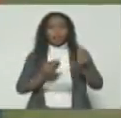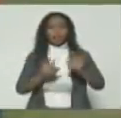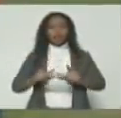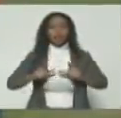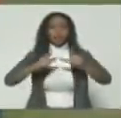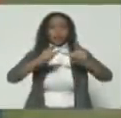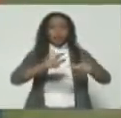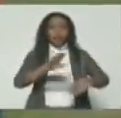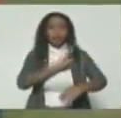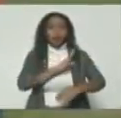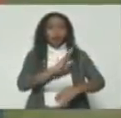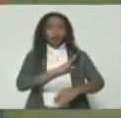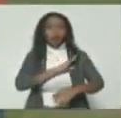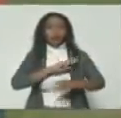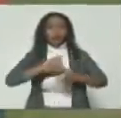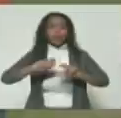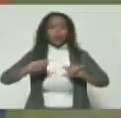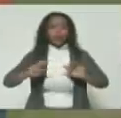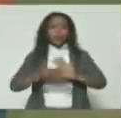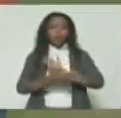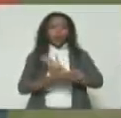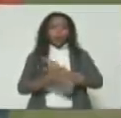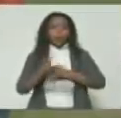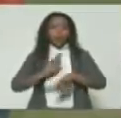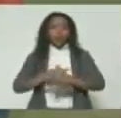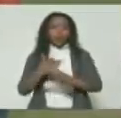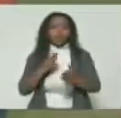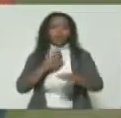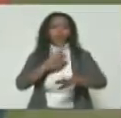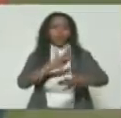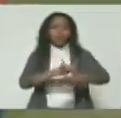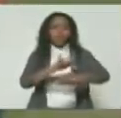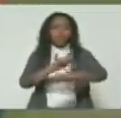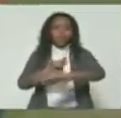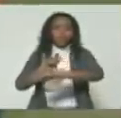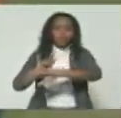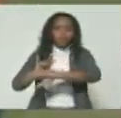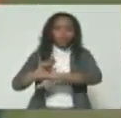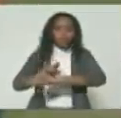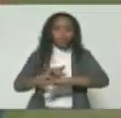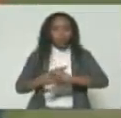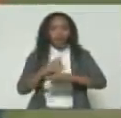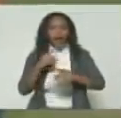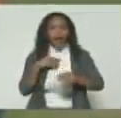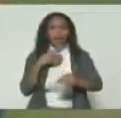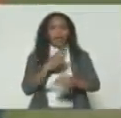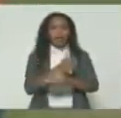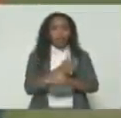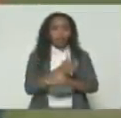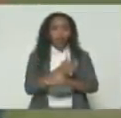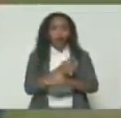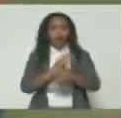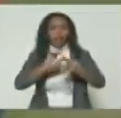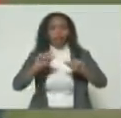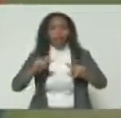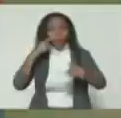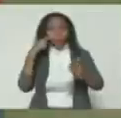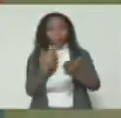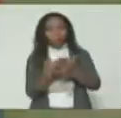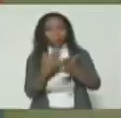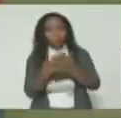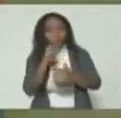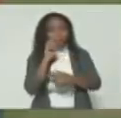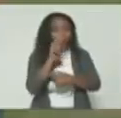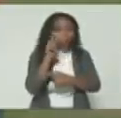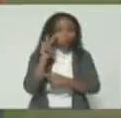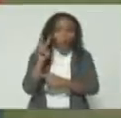de finca productiva, porque hemos palpado, se ha hecho plausible, ha ido al terreno de la realidad el trabajo y la lucha de los